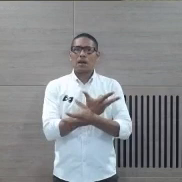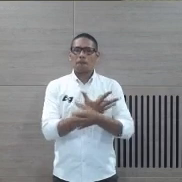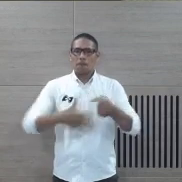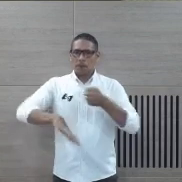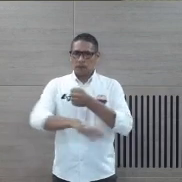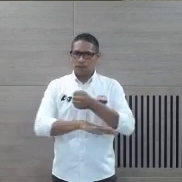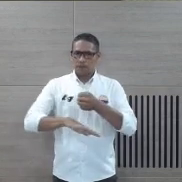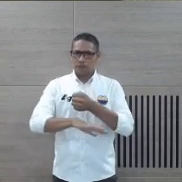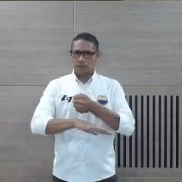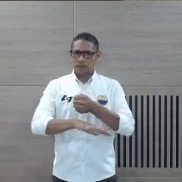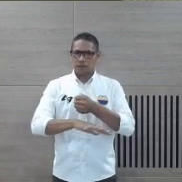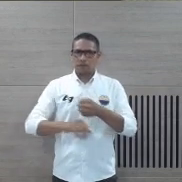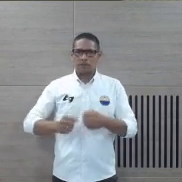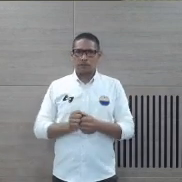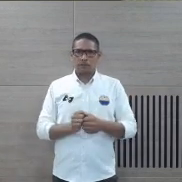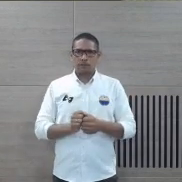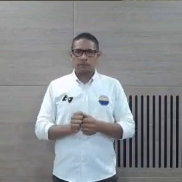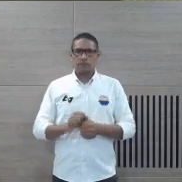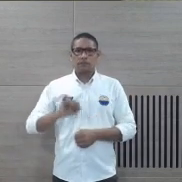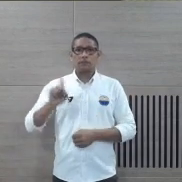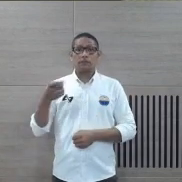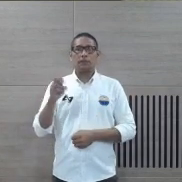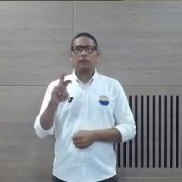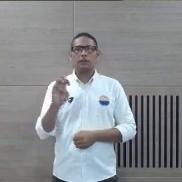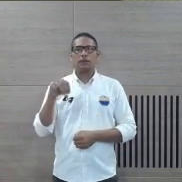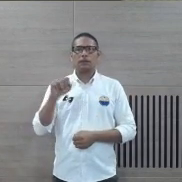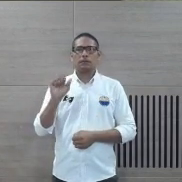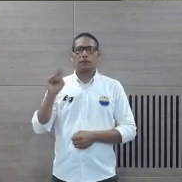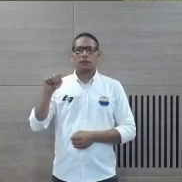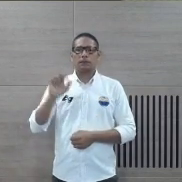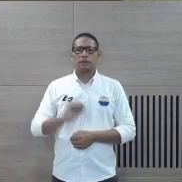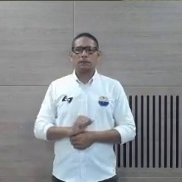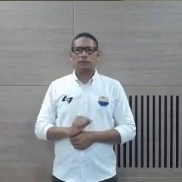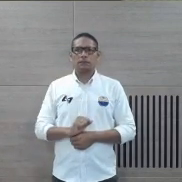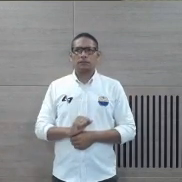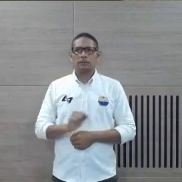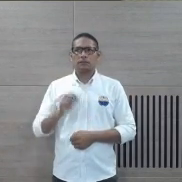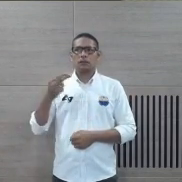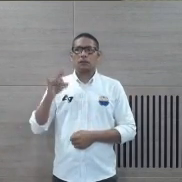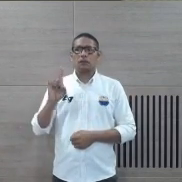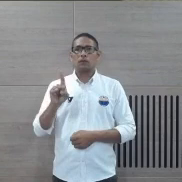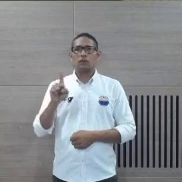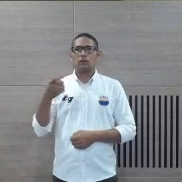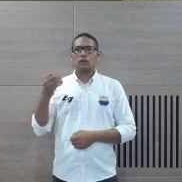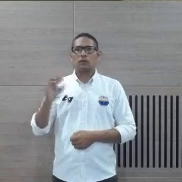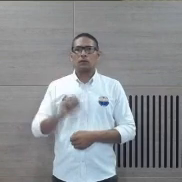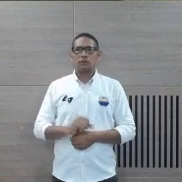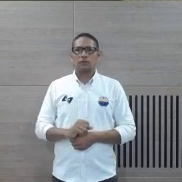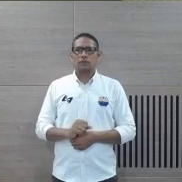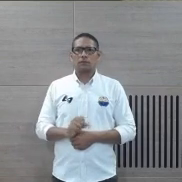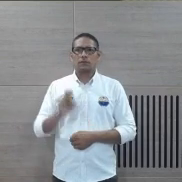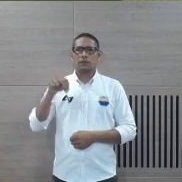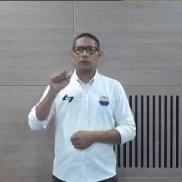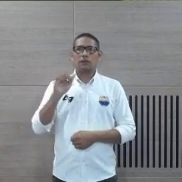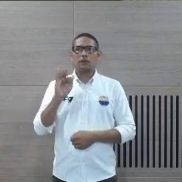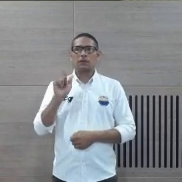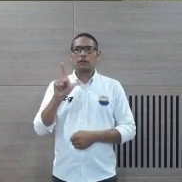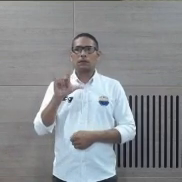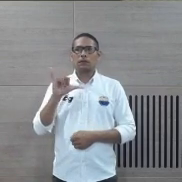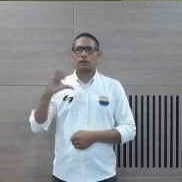Enrique Lindo Cárdenas. Hugo Armando Llanos Ramos. Natalia Mercedes Molina Guerrero. Juan Sebastián Bermúdez